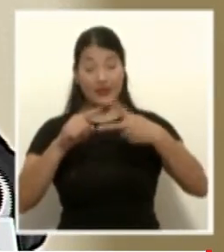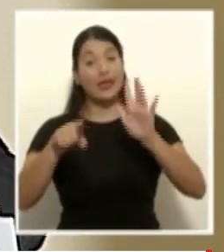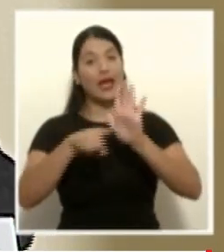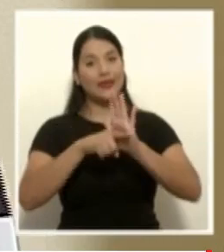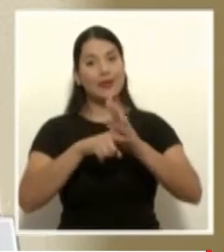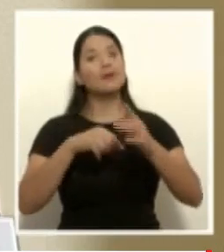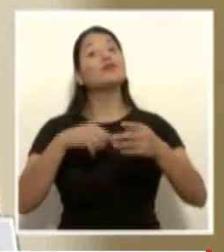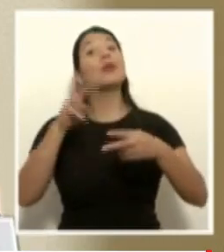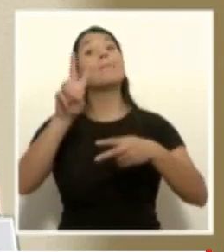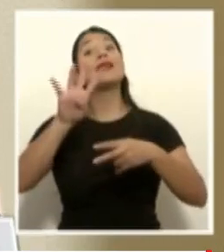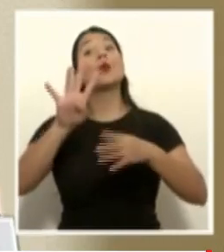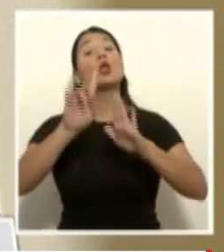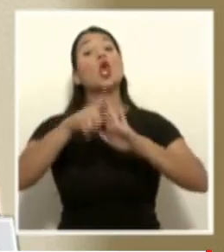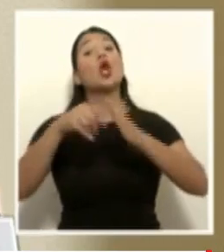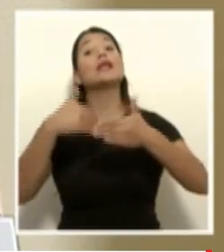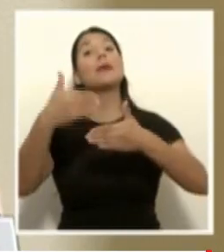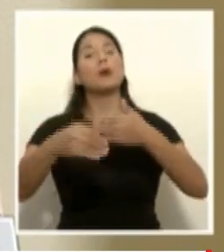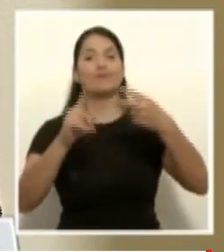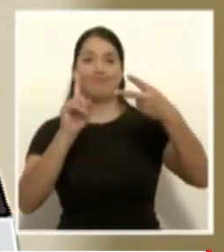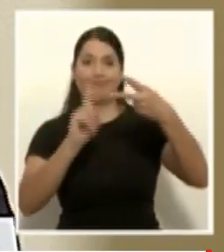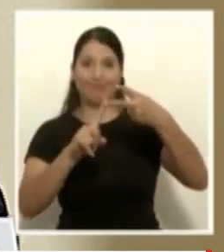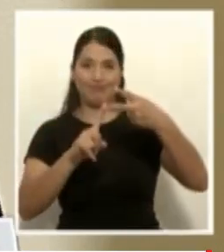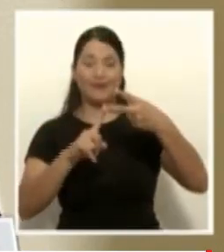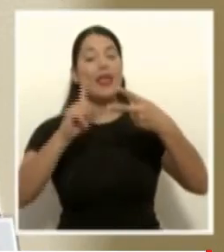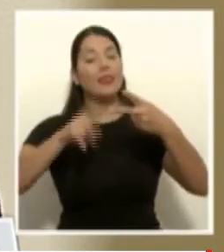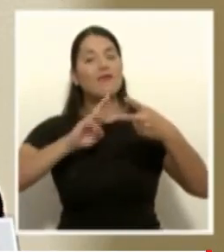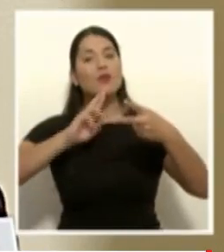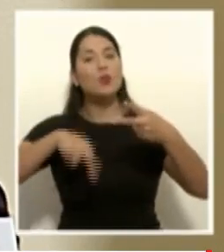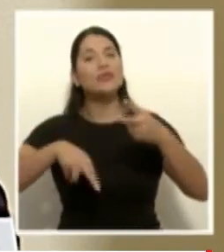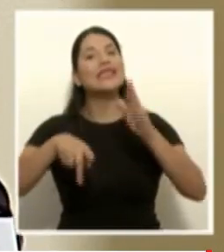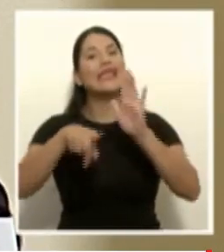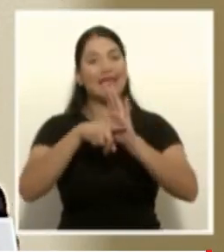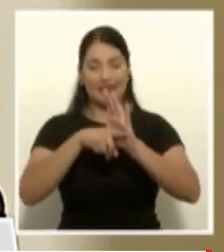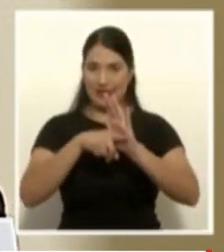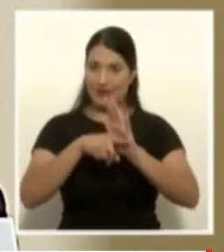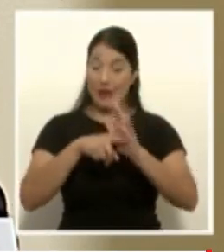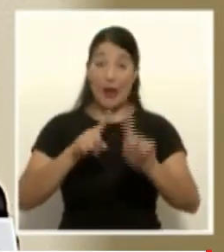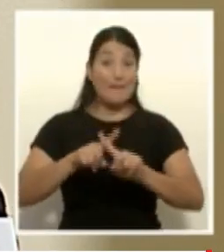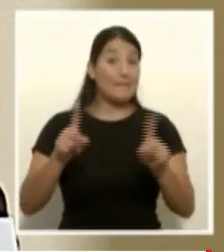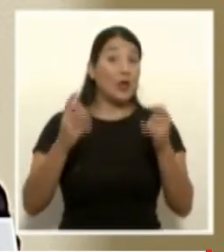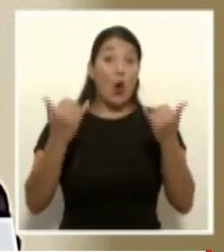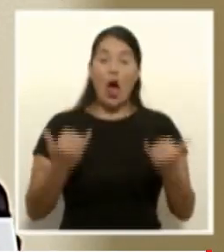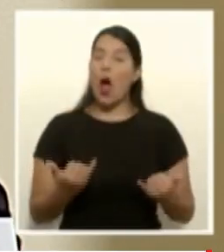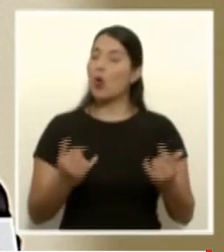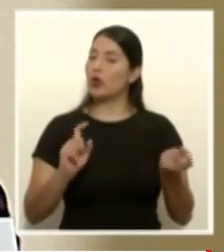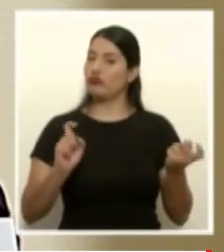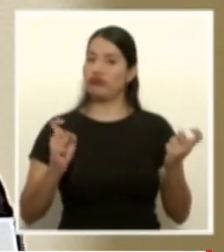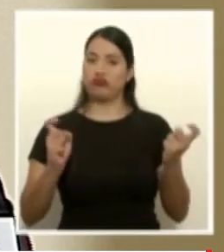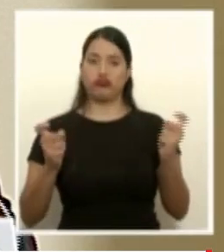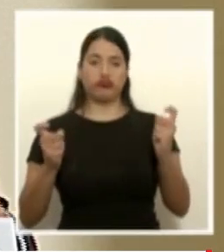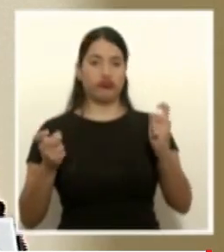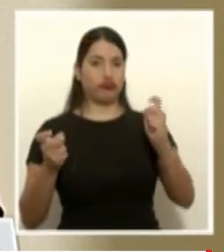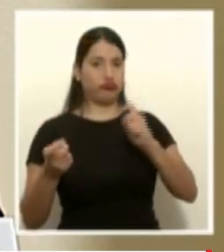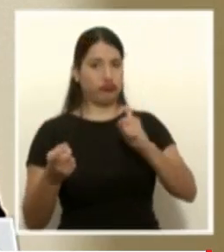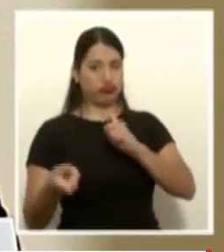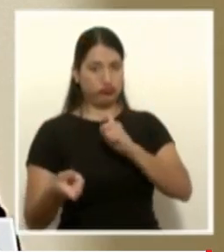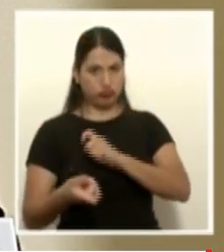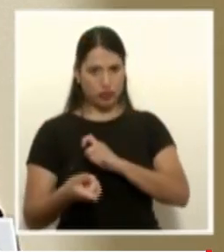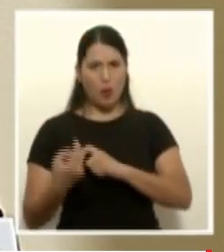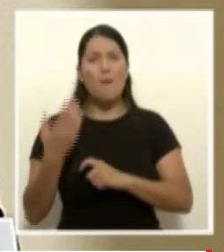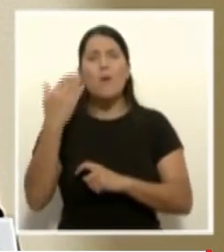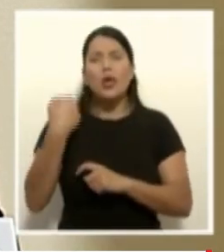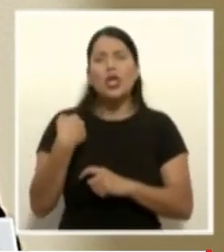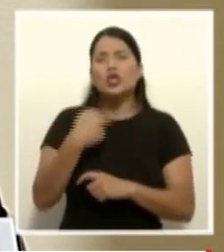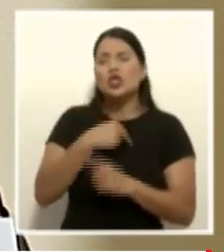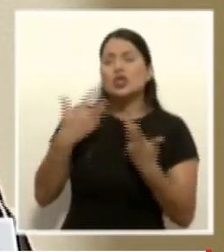pasó y ya puedo salir. Pero efectivamente así es, o sea, a como se ha ido acumulando la evidencia de cómo